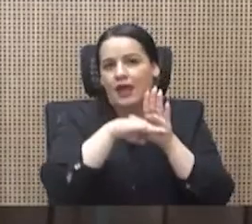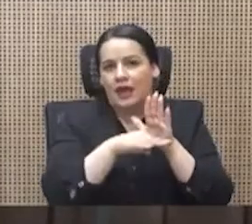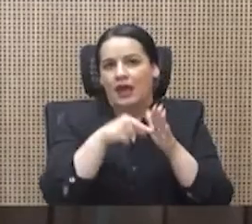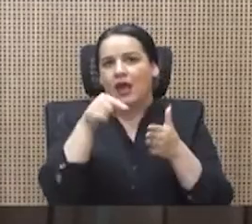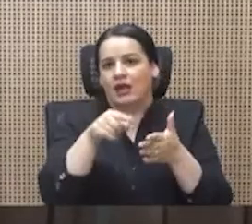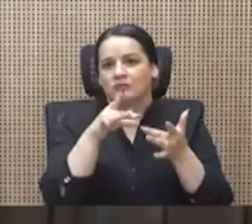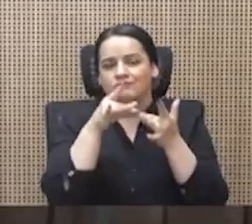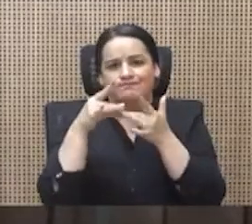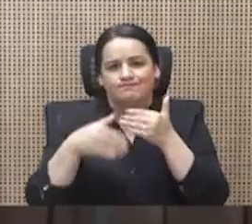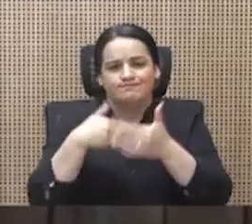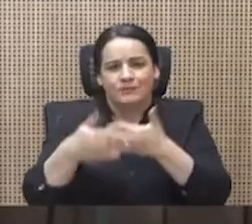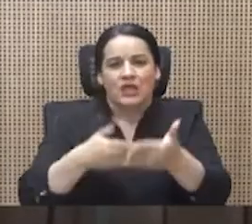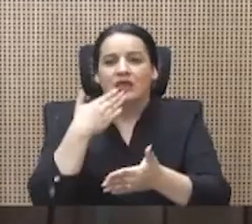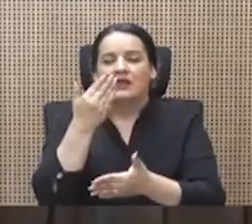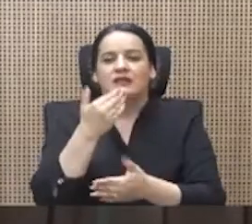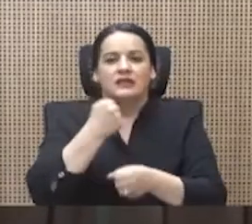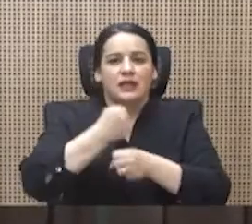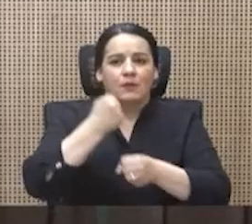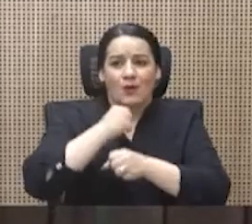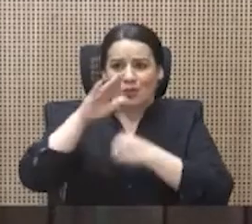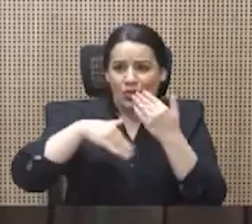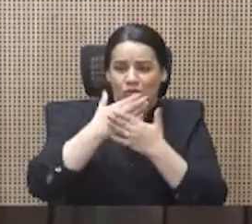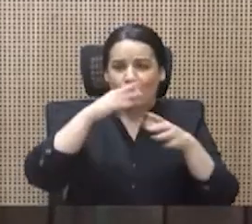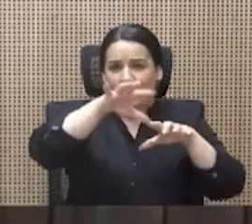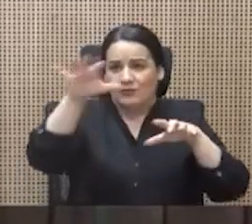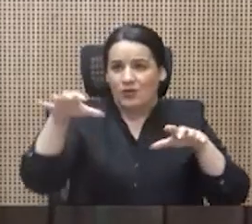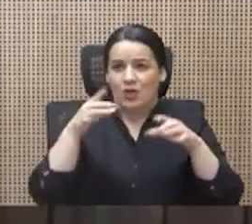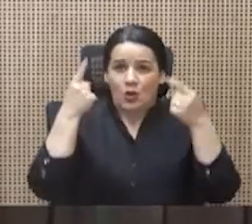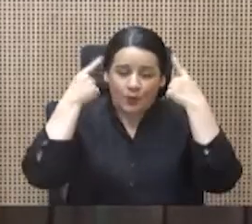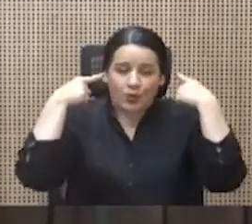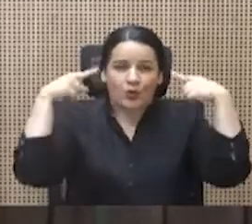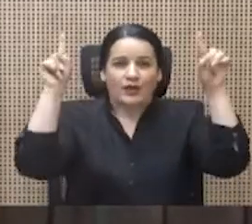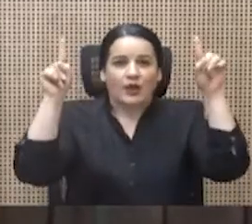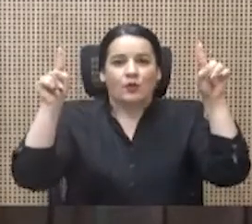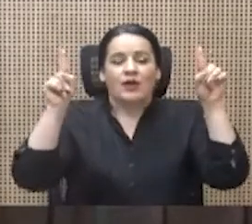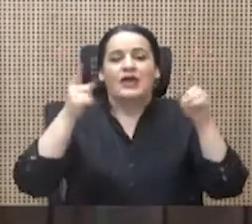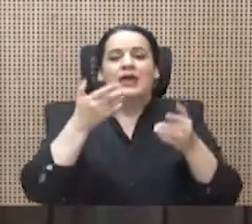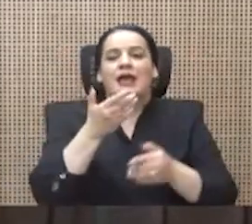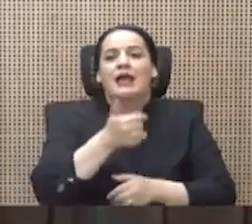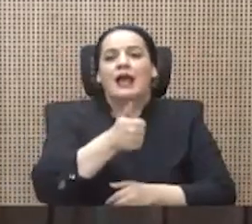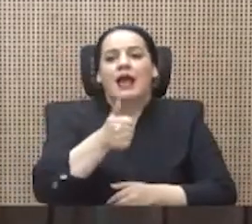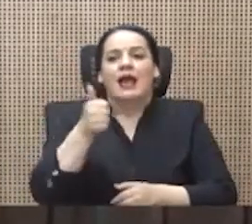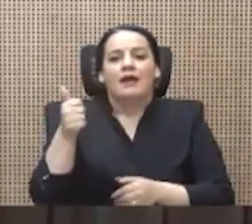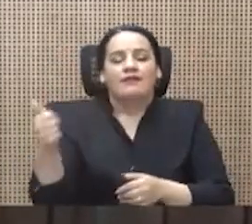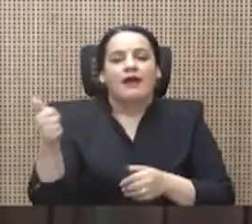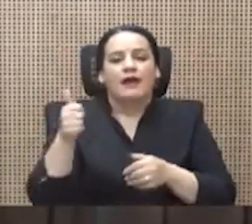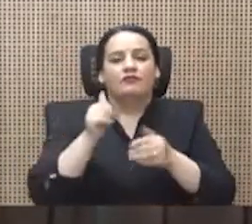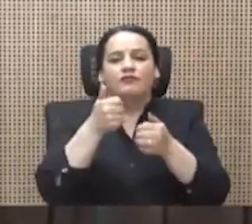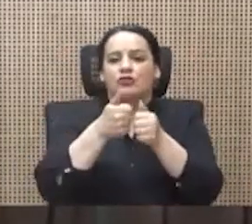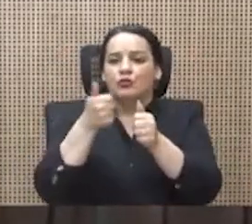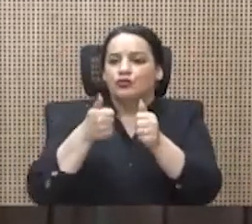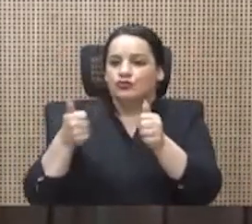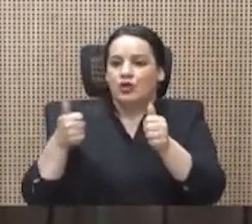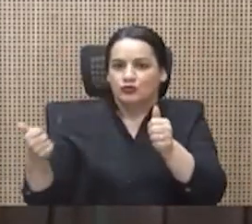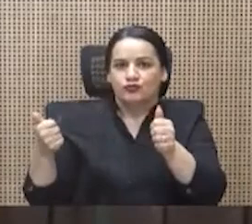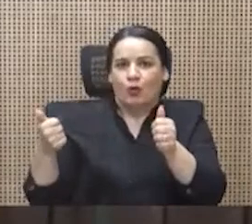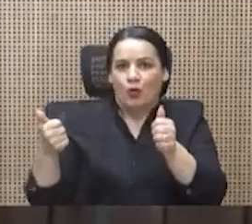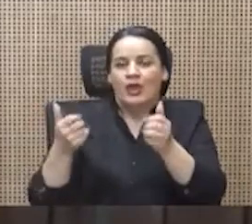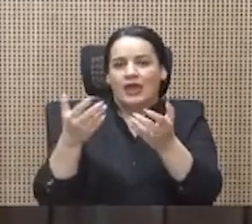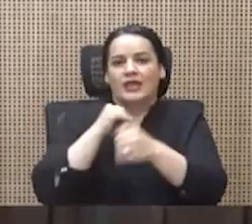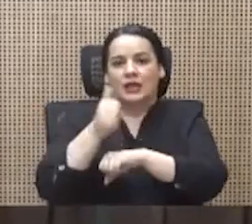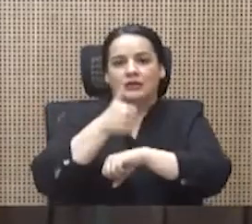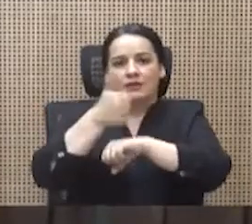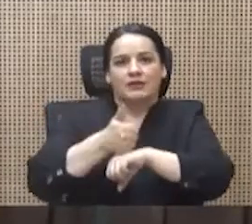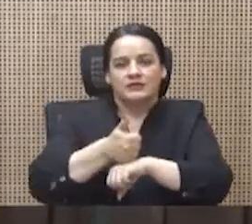hemos logrado que todos y cada uno de los retrocesos que querían imponer fueran anulados Esta es una buena noticia para América